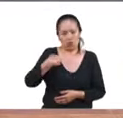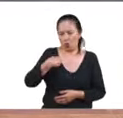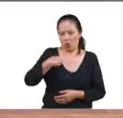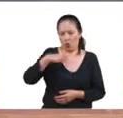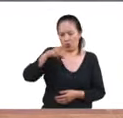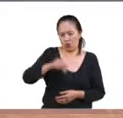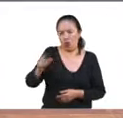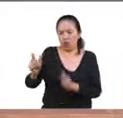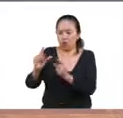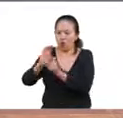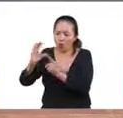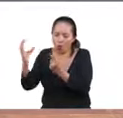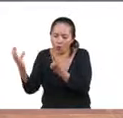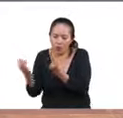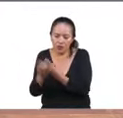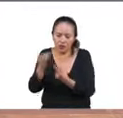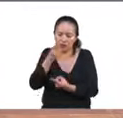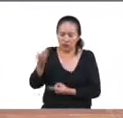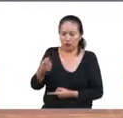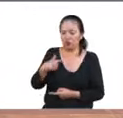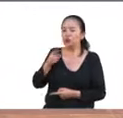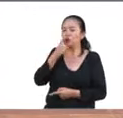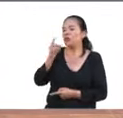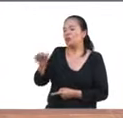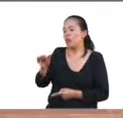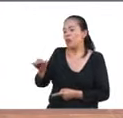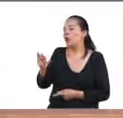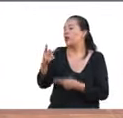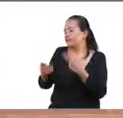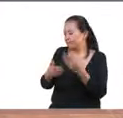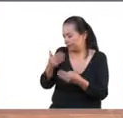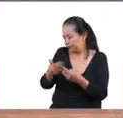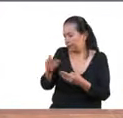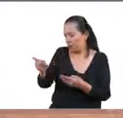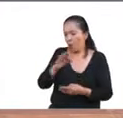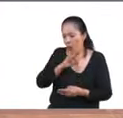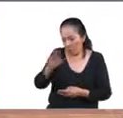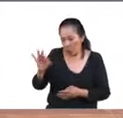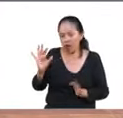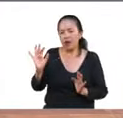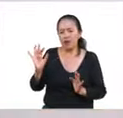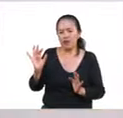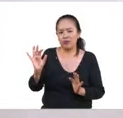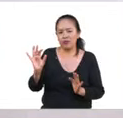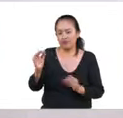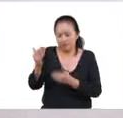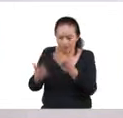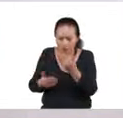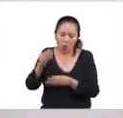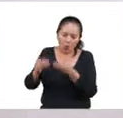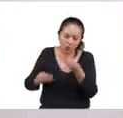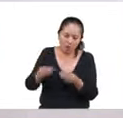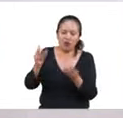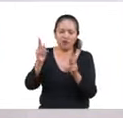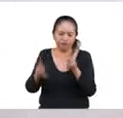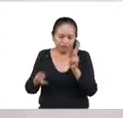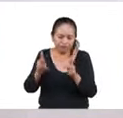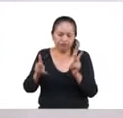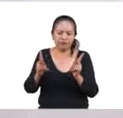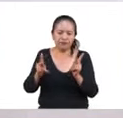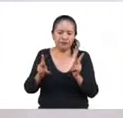patrimonial. Entonces, la propuesta que nosotros le hicimos al comité es que convivieran. ¿Con qué objetivo? Pues,